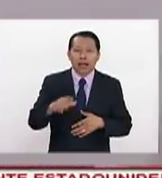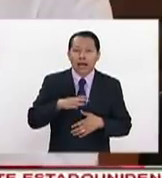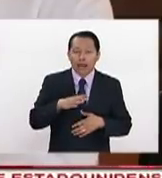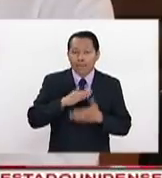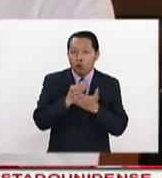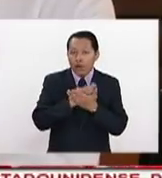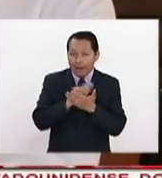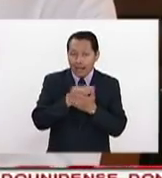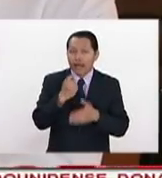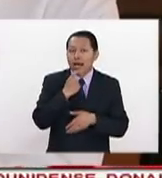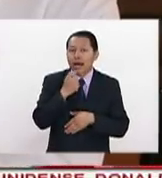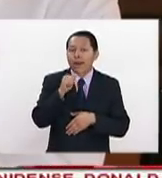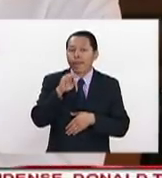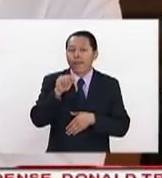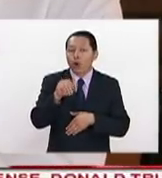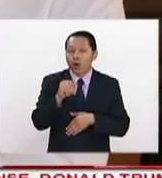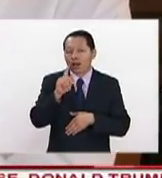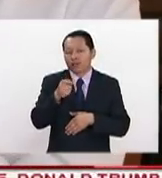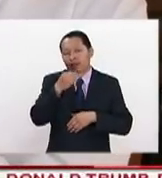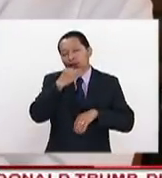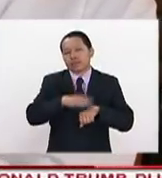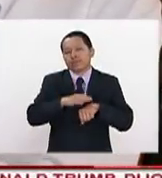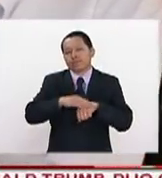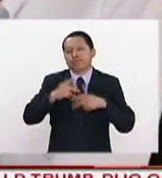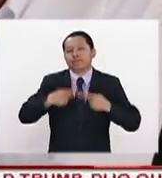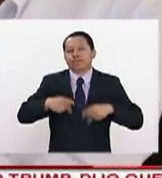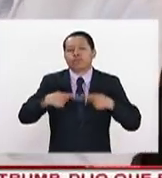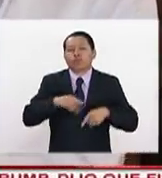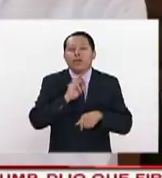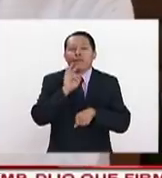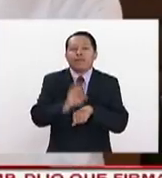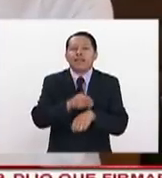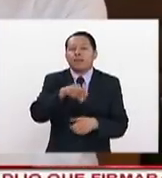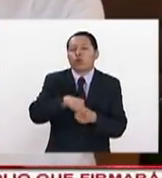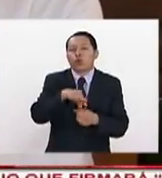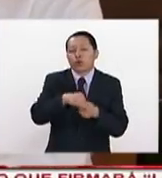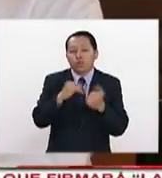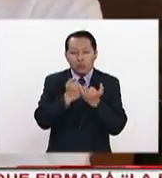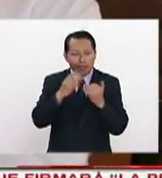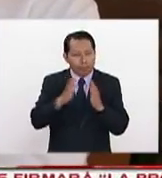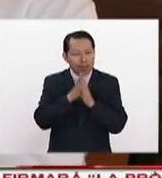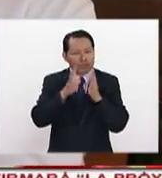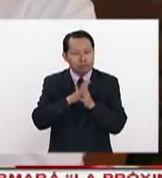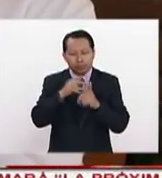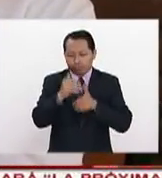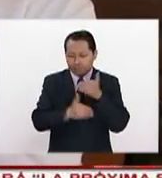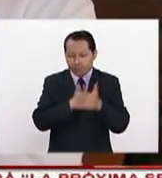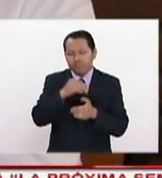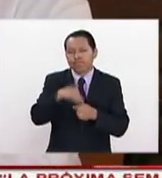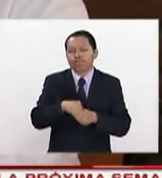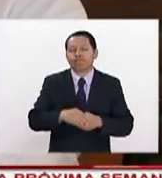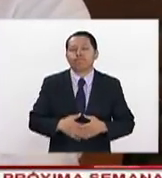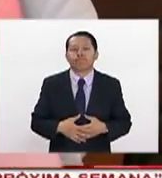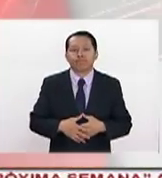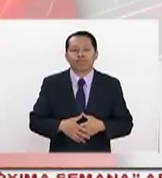candidato de Morena, Andrés Manuel López Obrador, hizo un llamado a los ciudadanos a defender el voto y ser partícipes del proceso